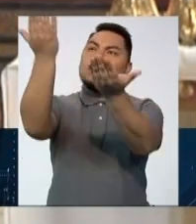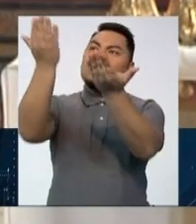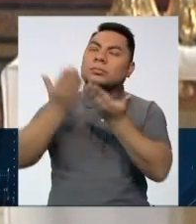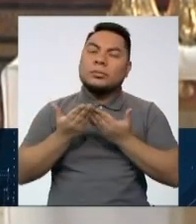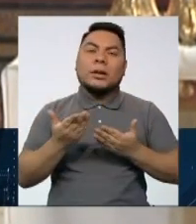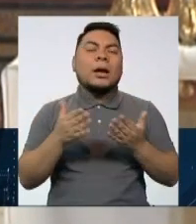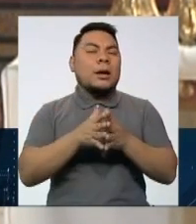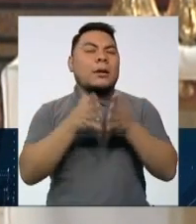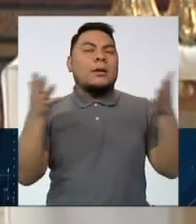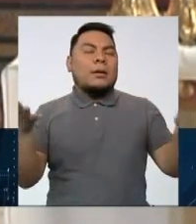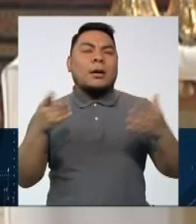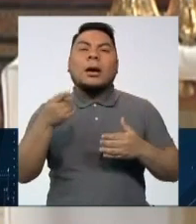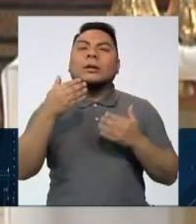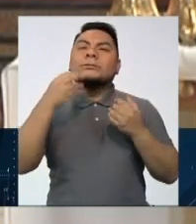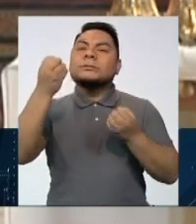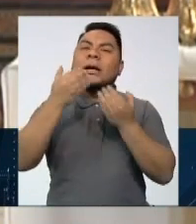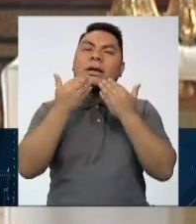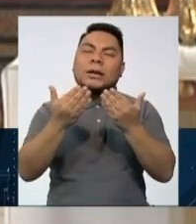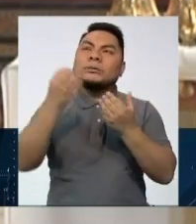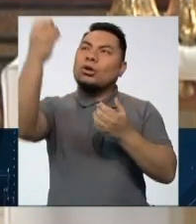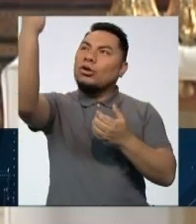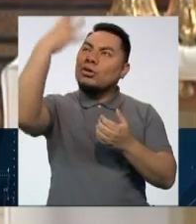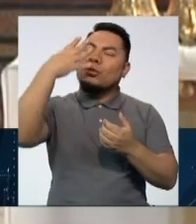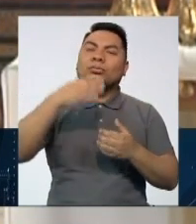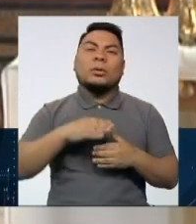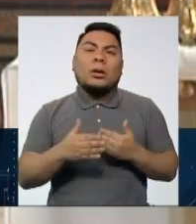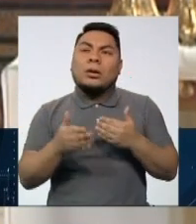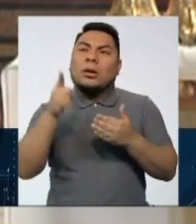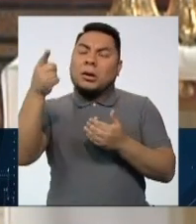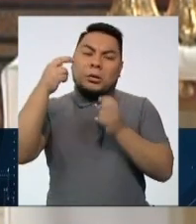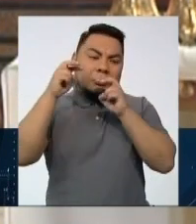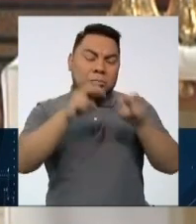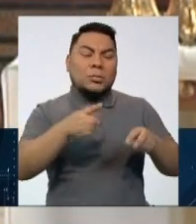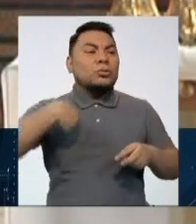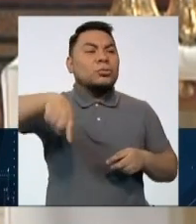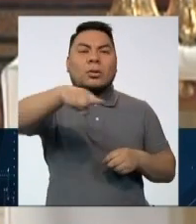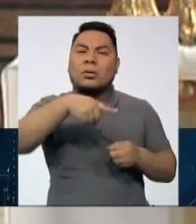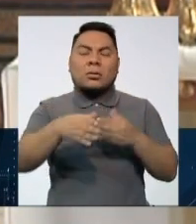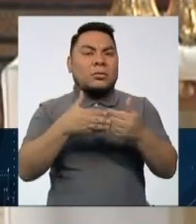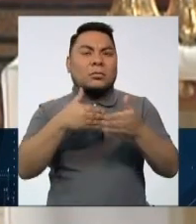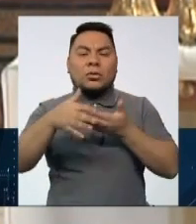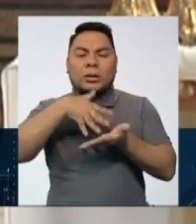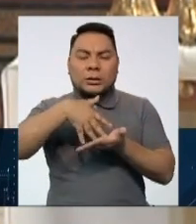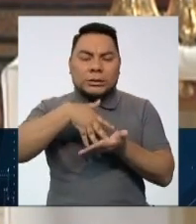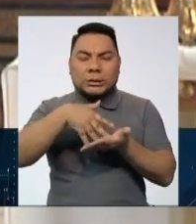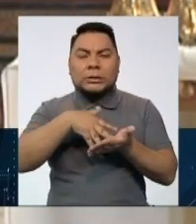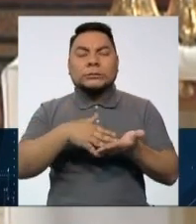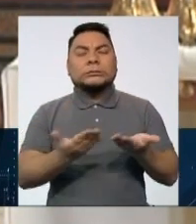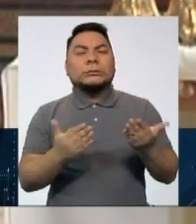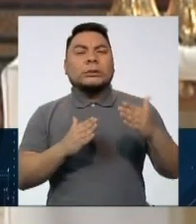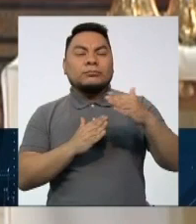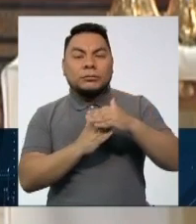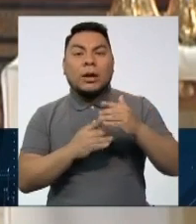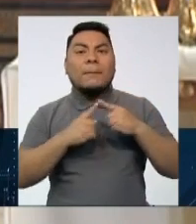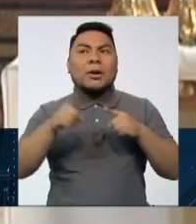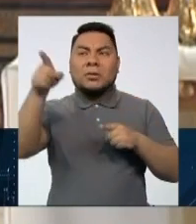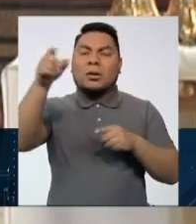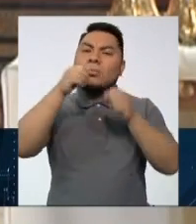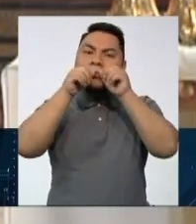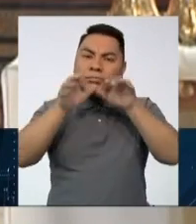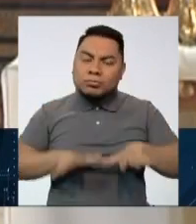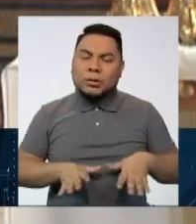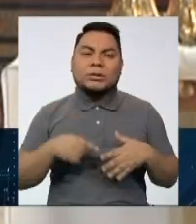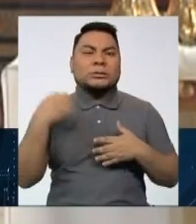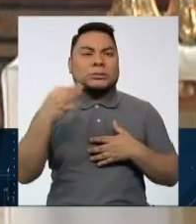innumerables gracias con que, a pesar de nuestras flaquezas y limitaciones, ha bendecido a la Compañía